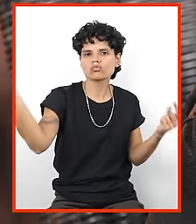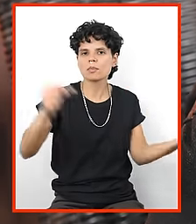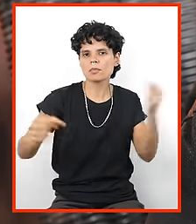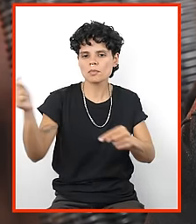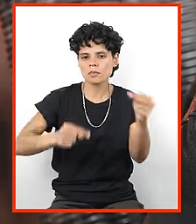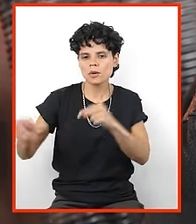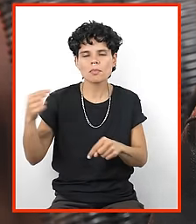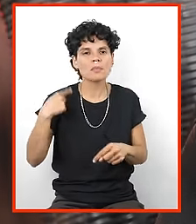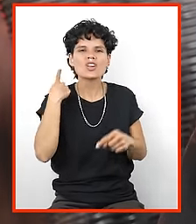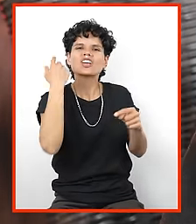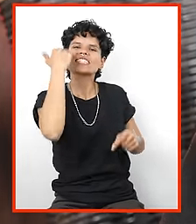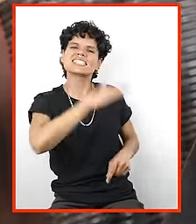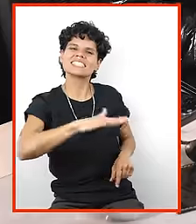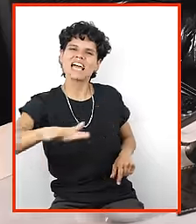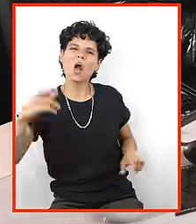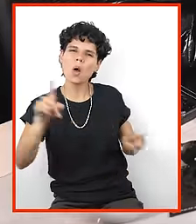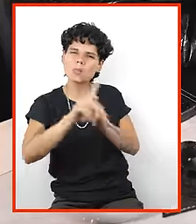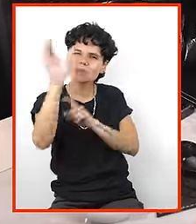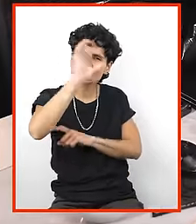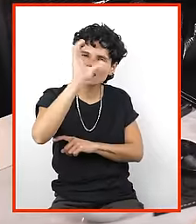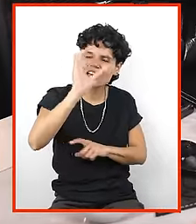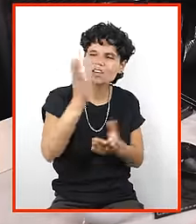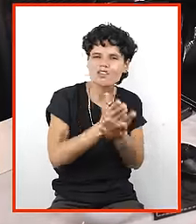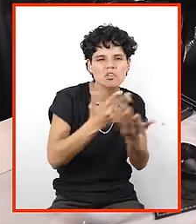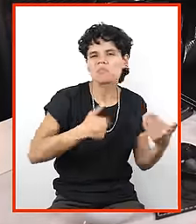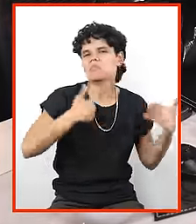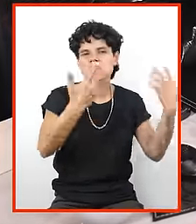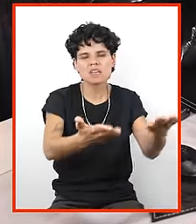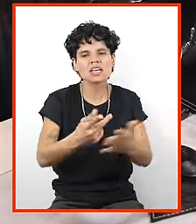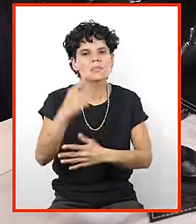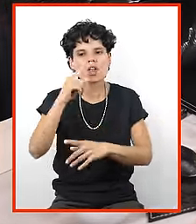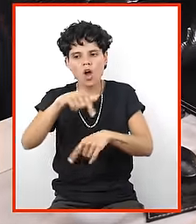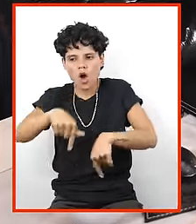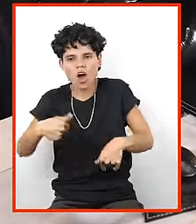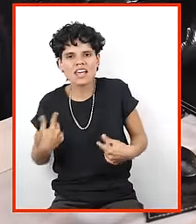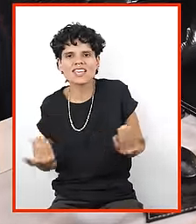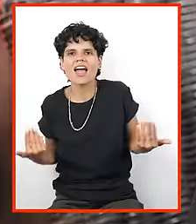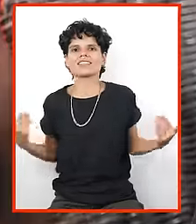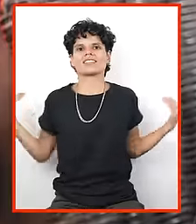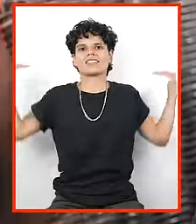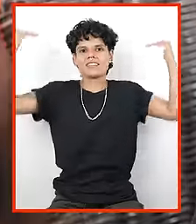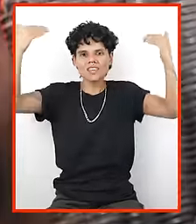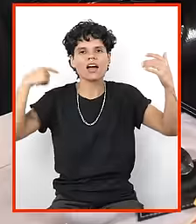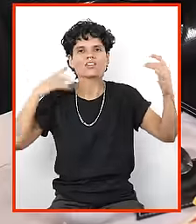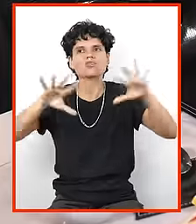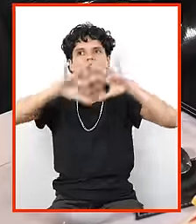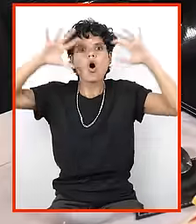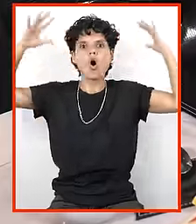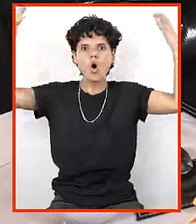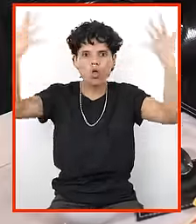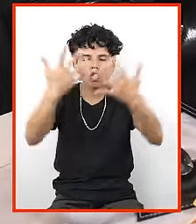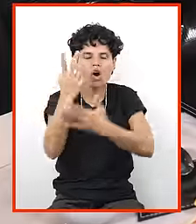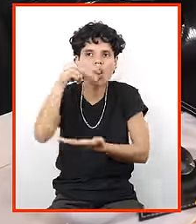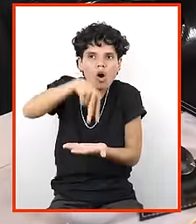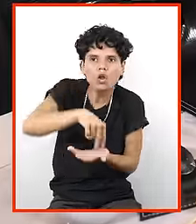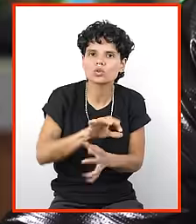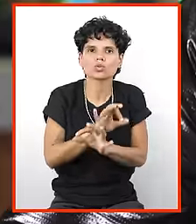había ido después ya de adulta, como viendo esta experiencia arriba, como inmersiva, ¿cachai? Y fue